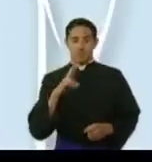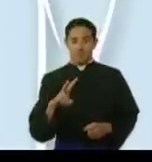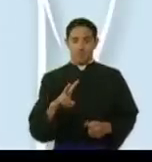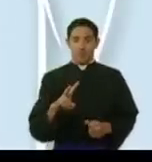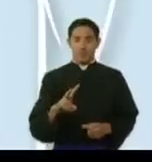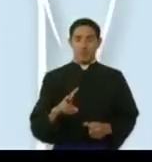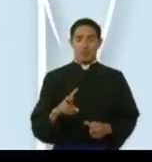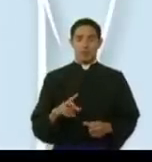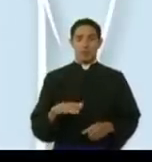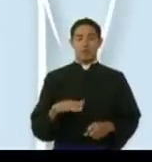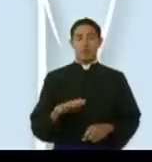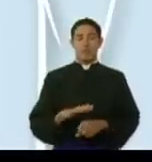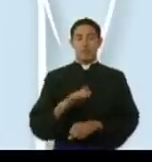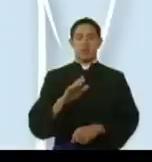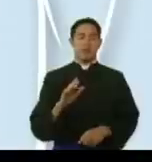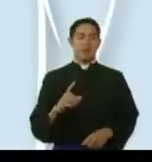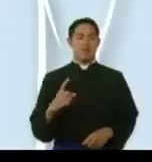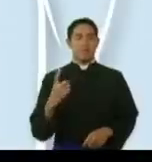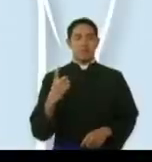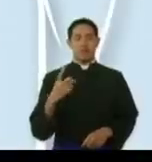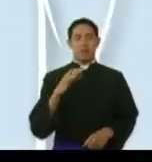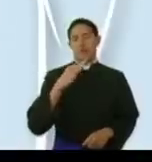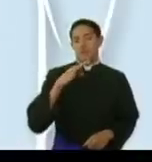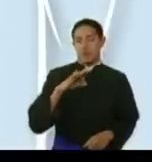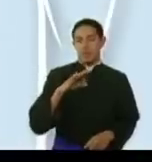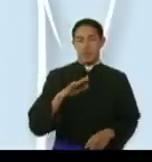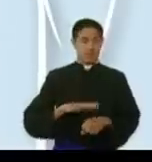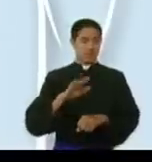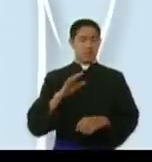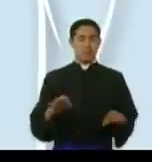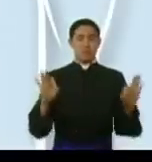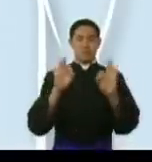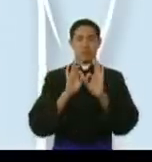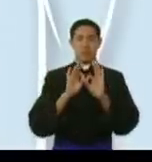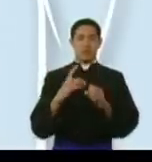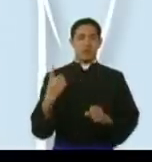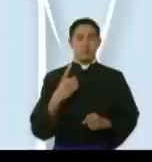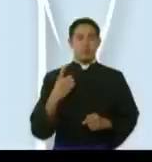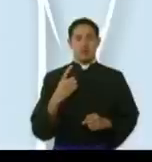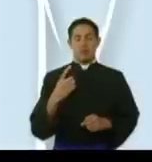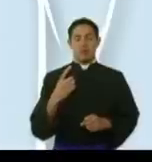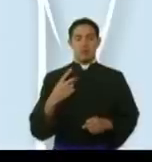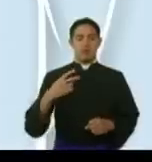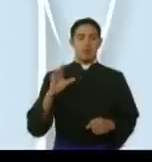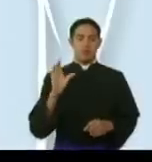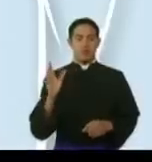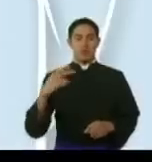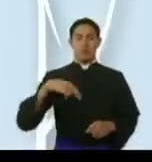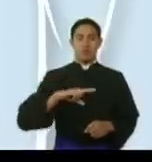social o familiar, sino el acontecimiento más importante de tu vida. Donde el Señor,